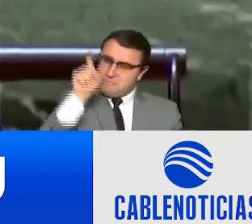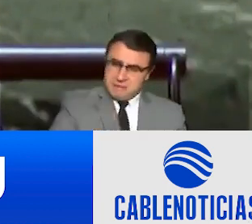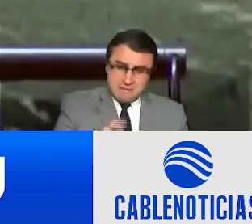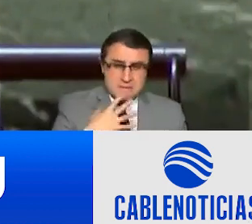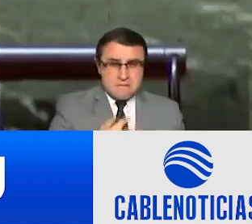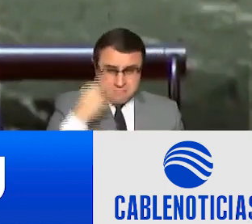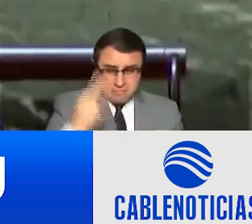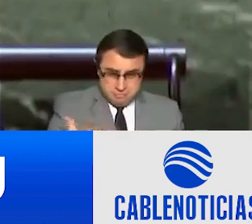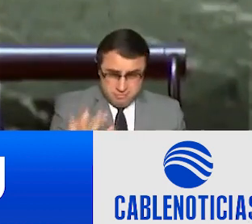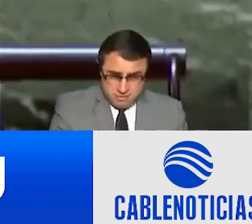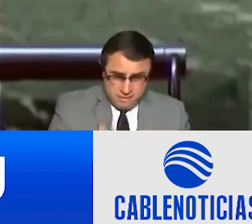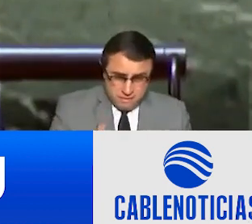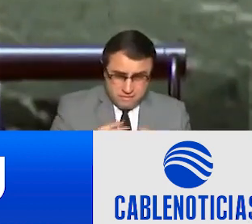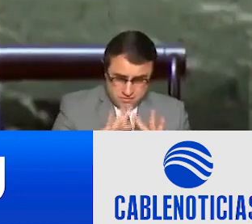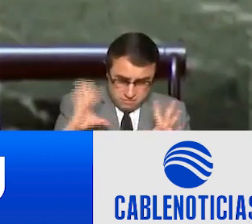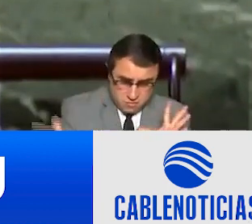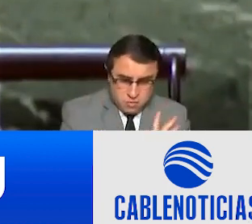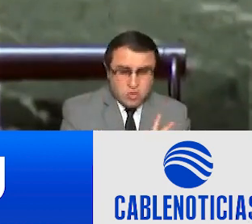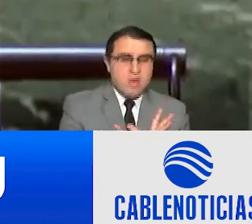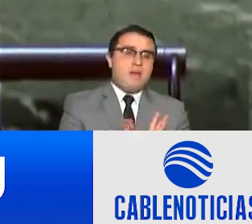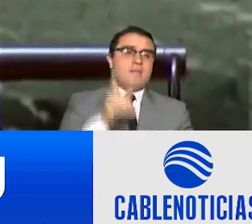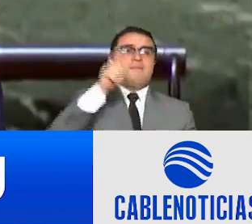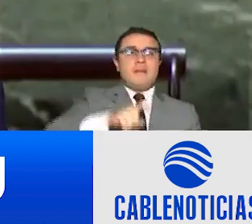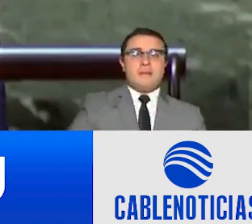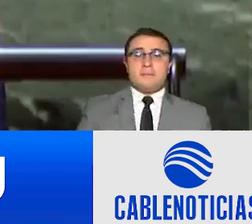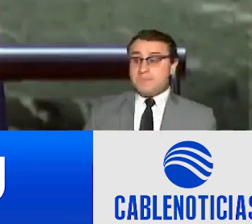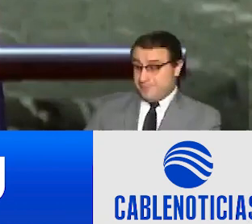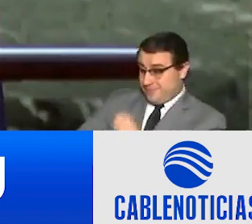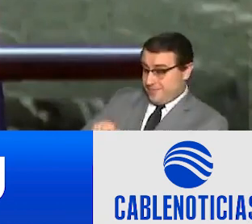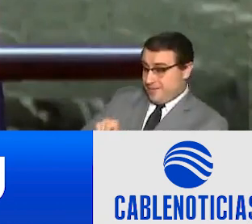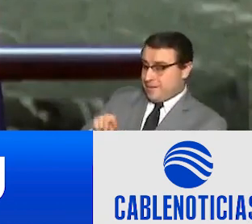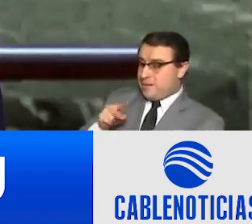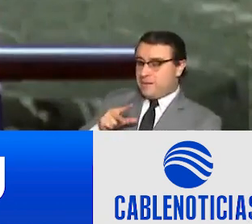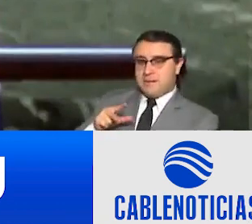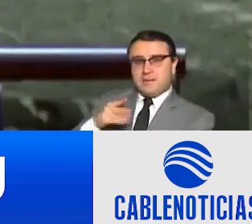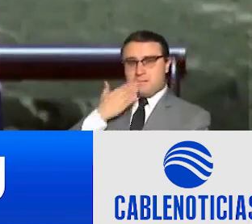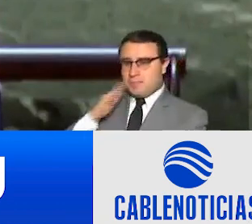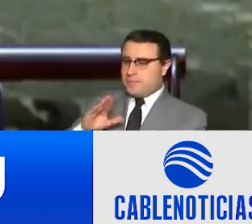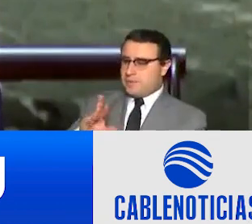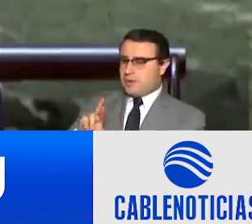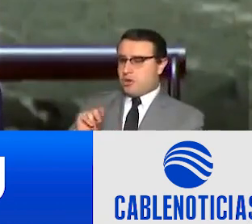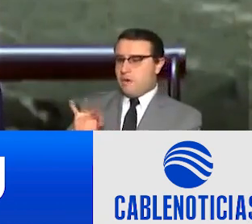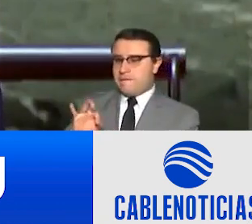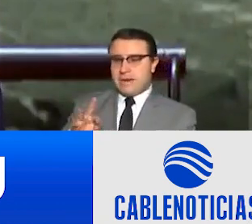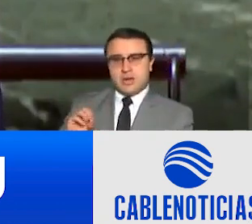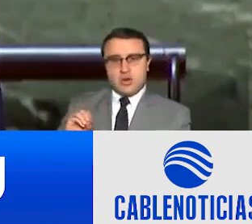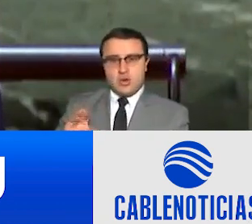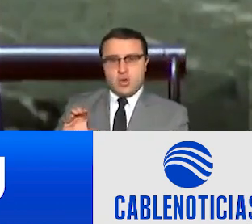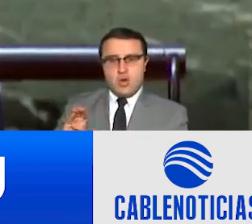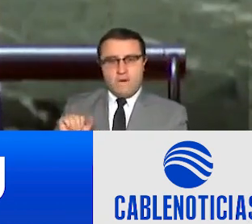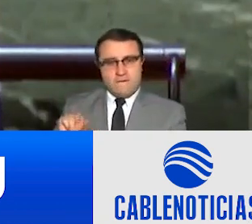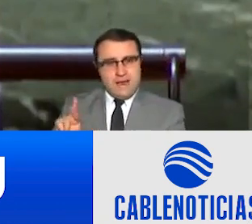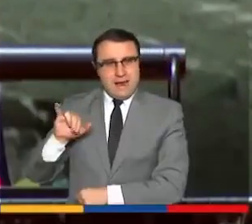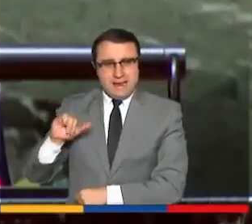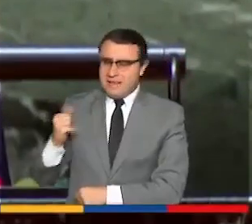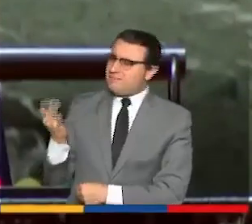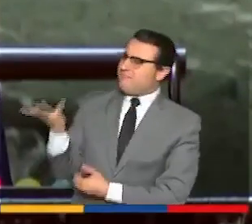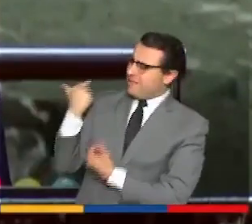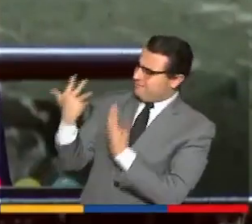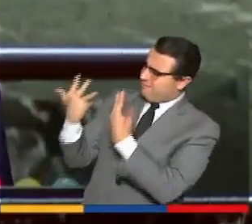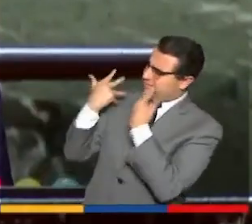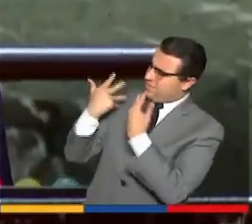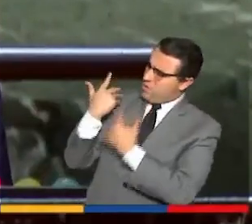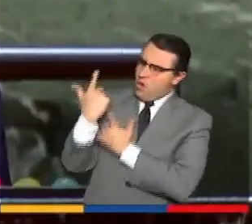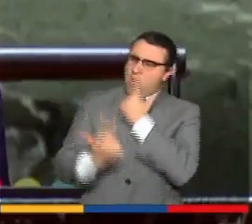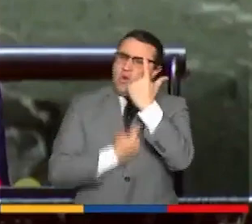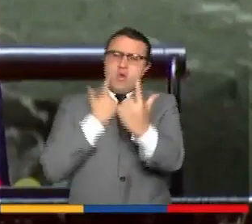sobre este planeta. Roberto Covaría, el indígena maestro que me enseñó hace décadas, en una lucha por la